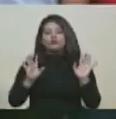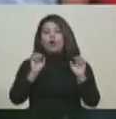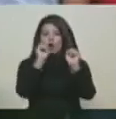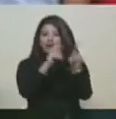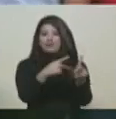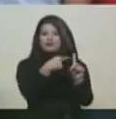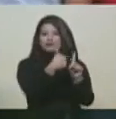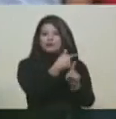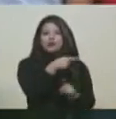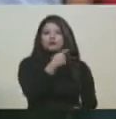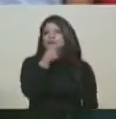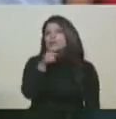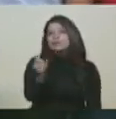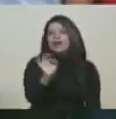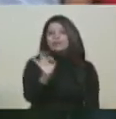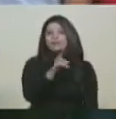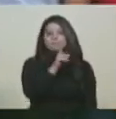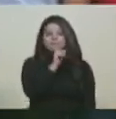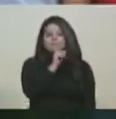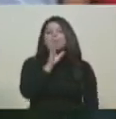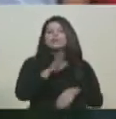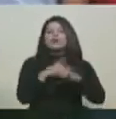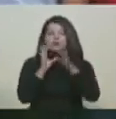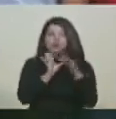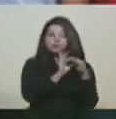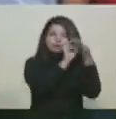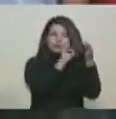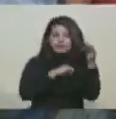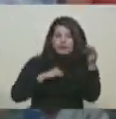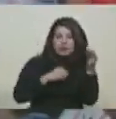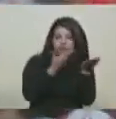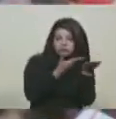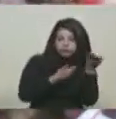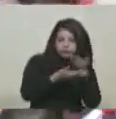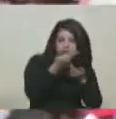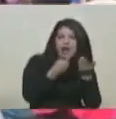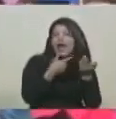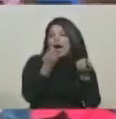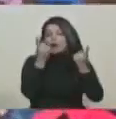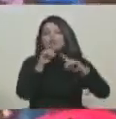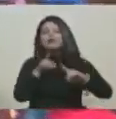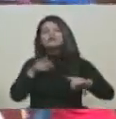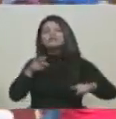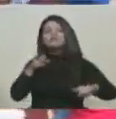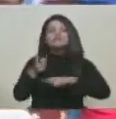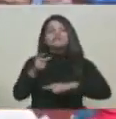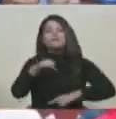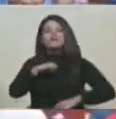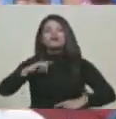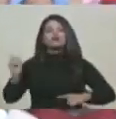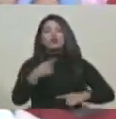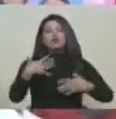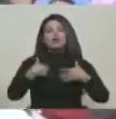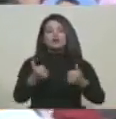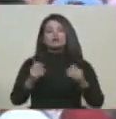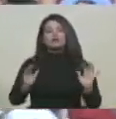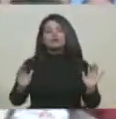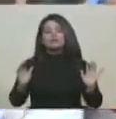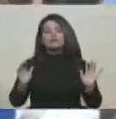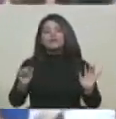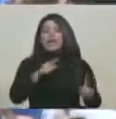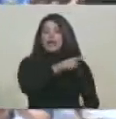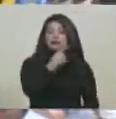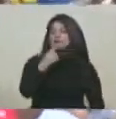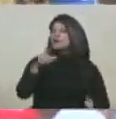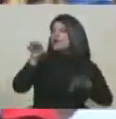lo dice, ¿saben por qué? Porque ellos tienen compromiso con los privados para privatizar la salud. ¿Por qué no ofrecen que van a dar